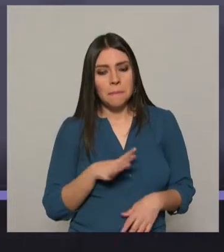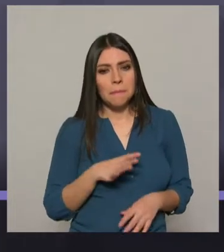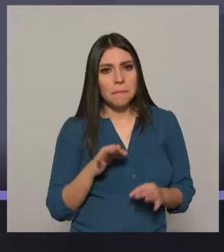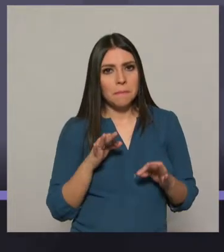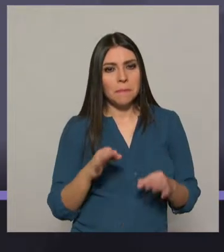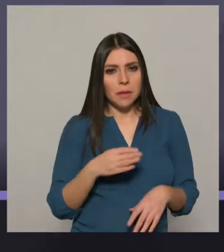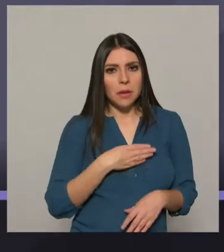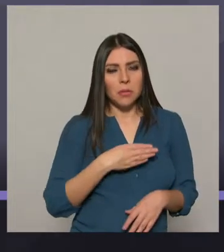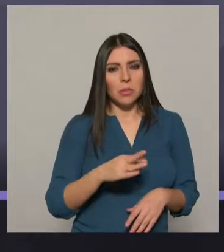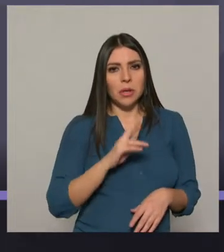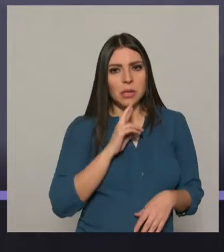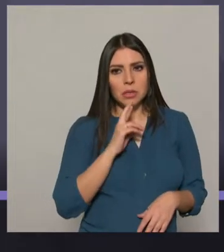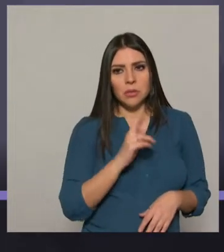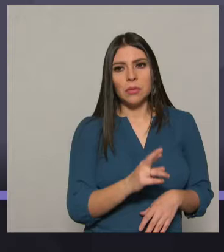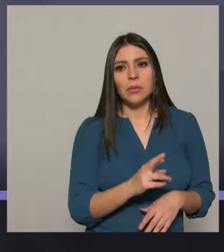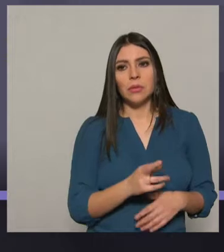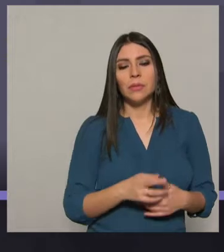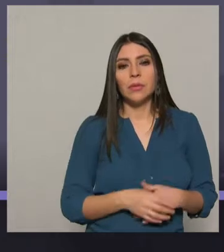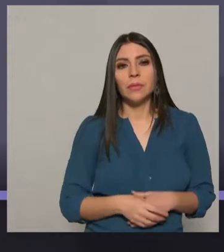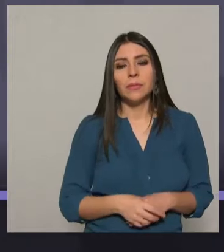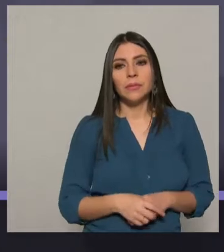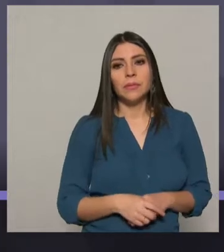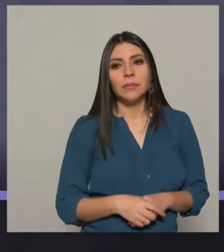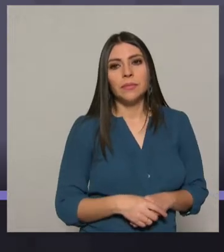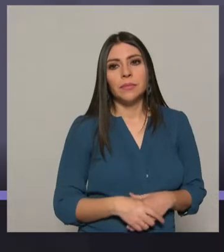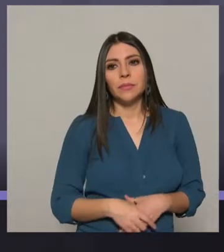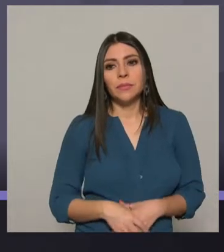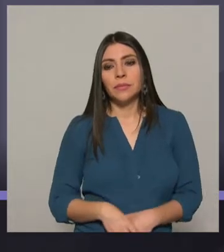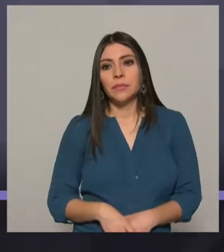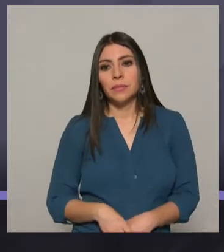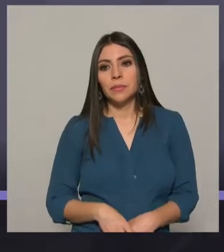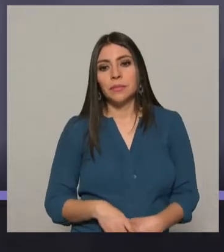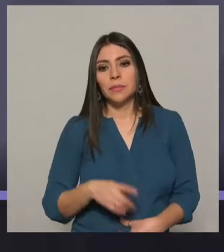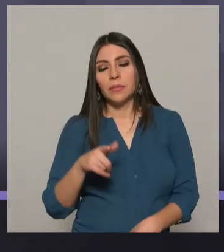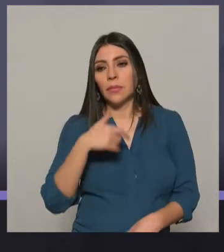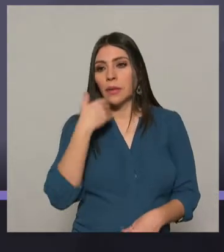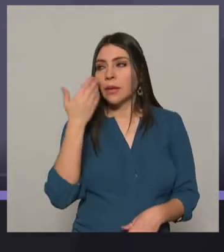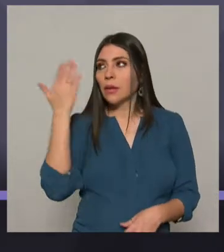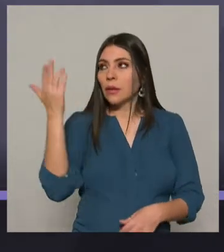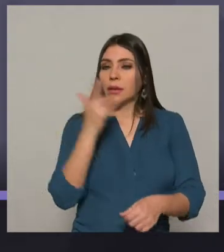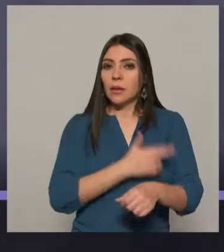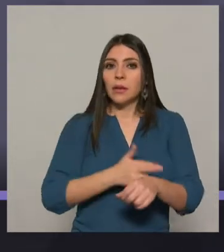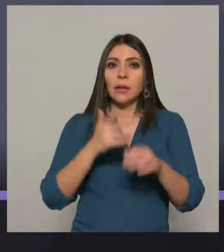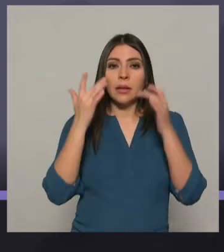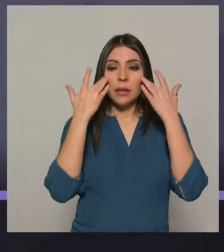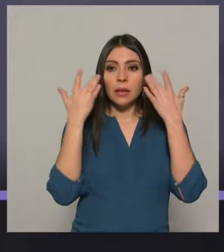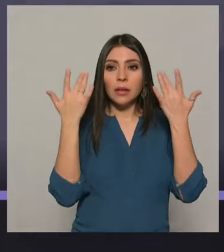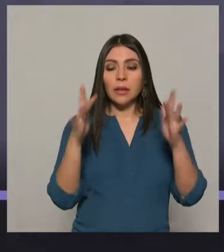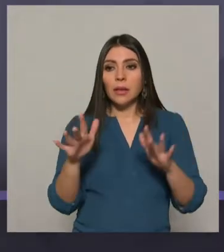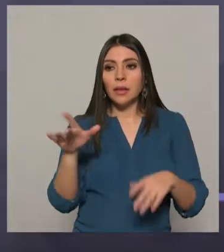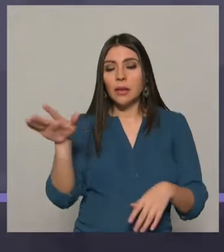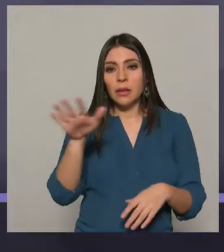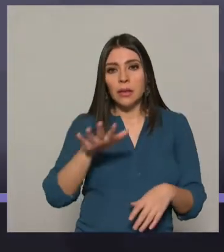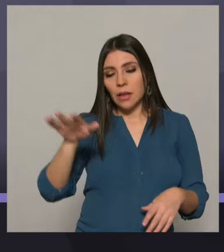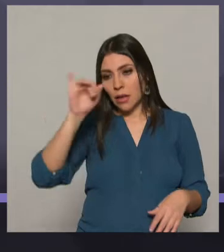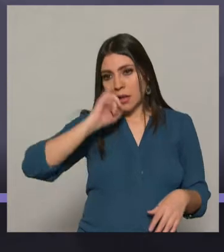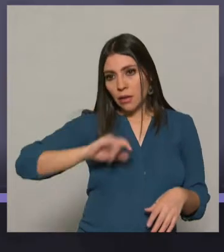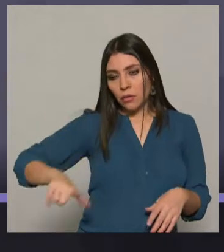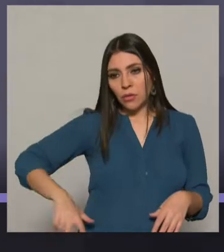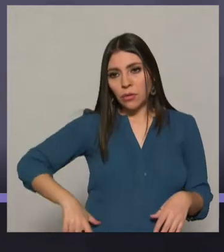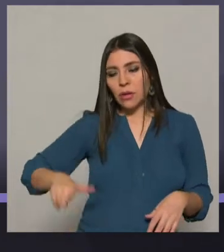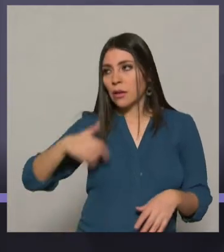tan es así que se solicitó la renuncia por parte de la Jefatura de Gobierno, o presentó